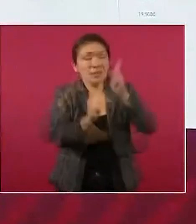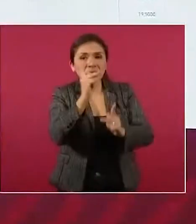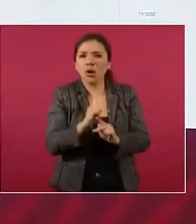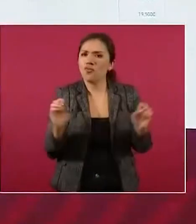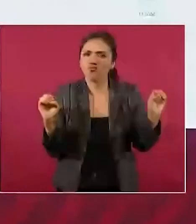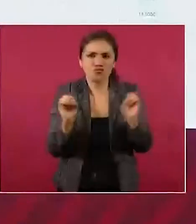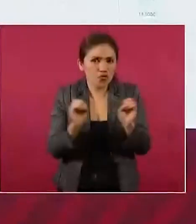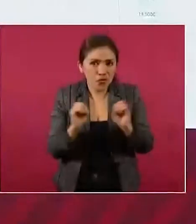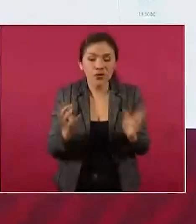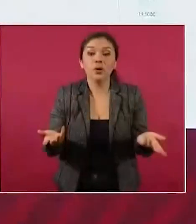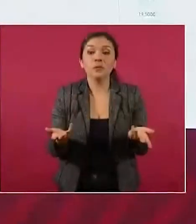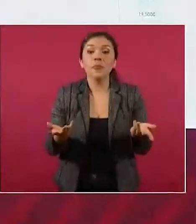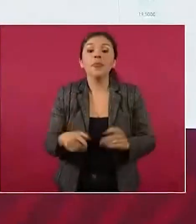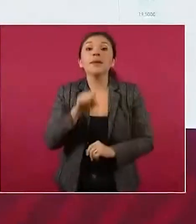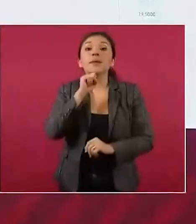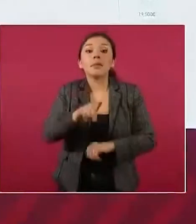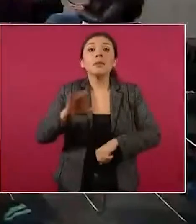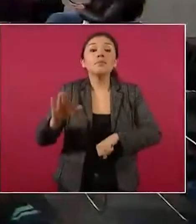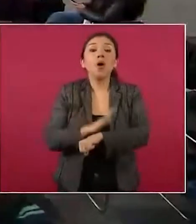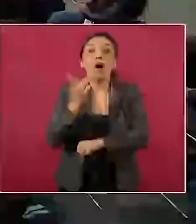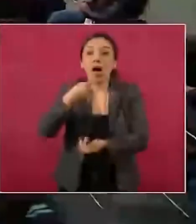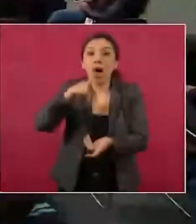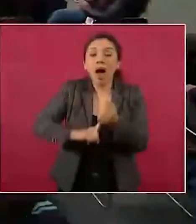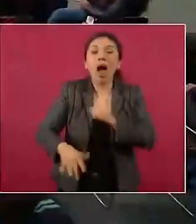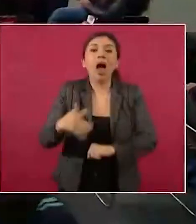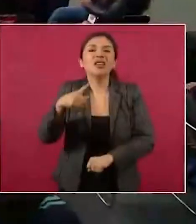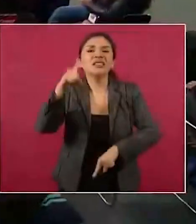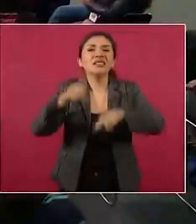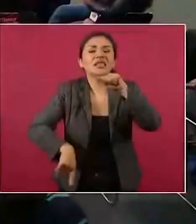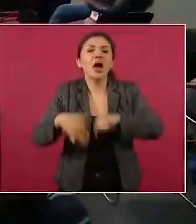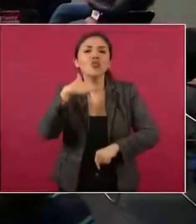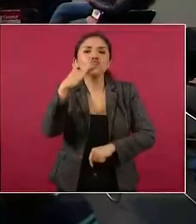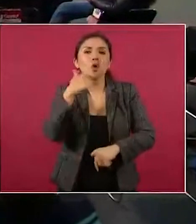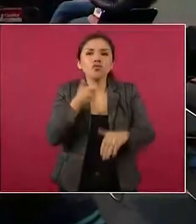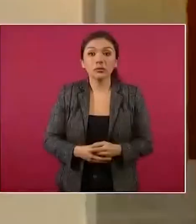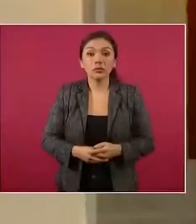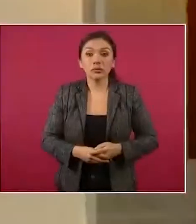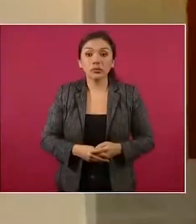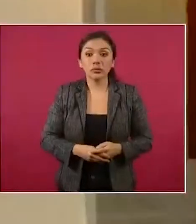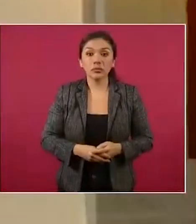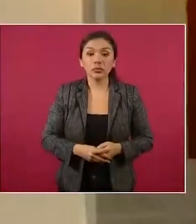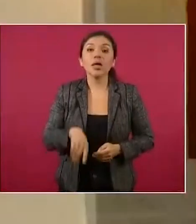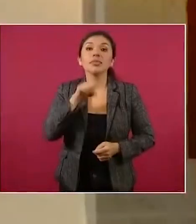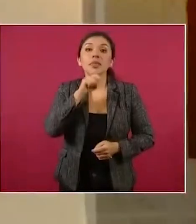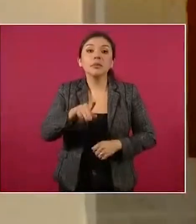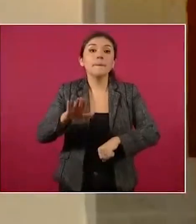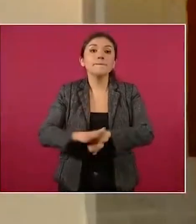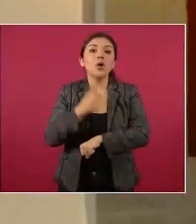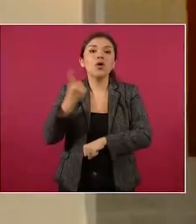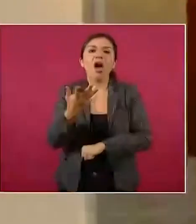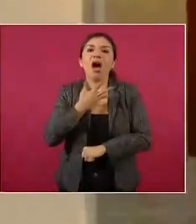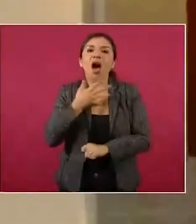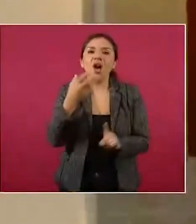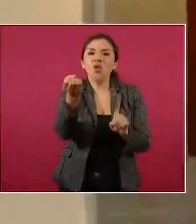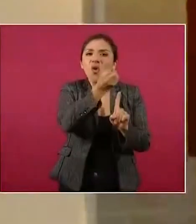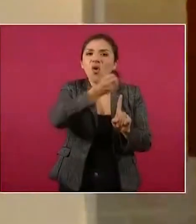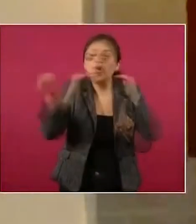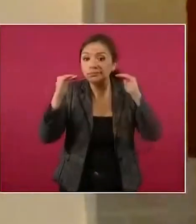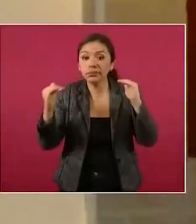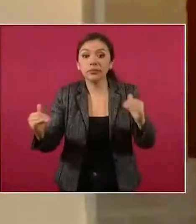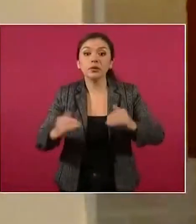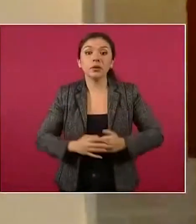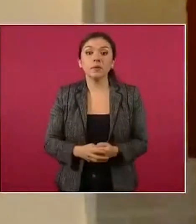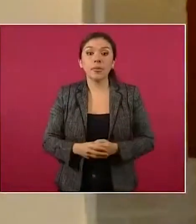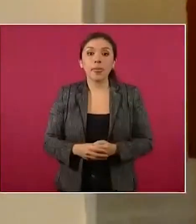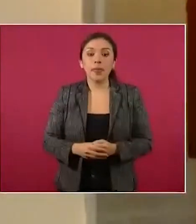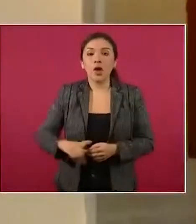inflacionaria. Se debe a que no hay corrupción, se debe a la austeridad. Se debe a la estabilidad política,